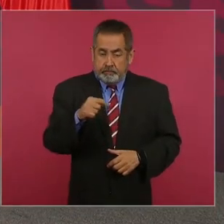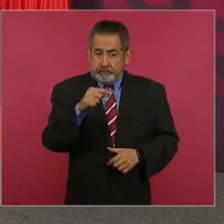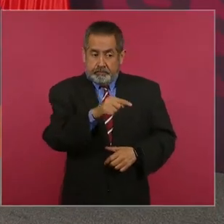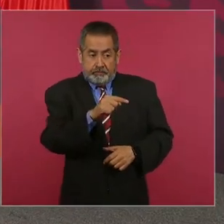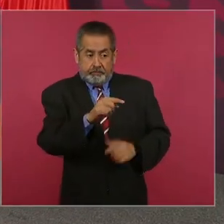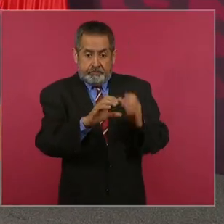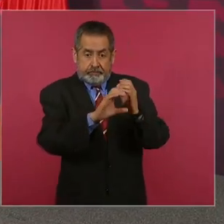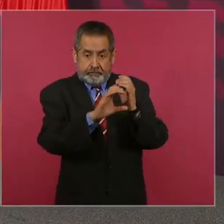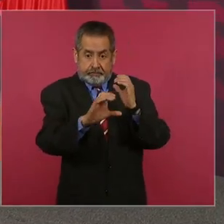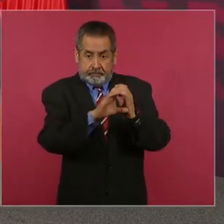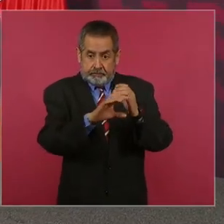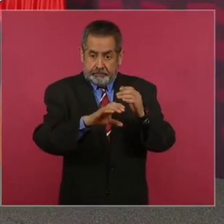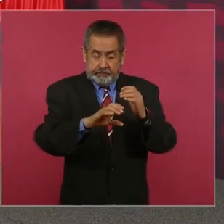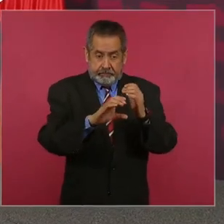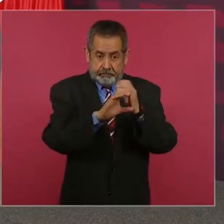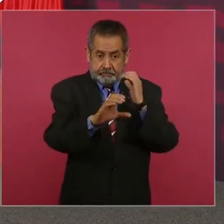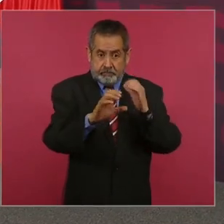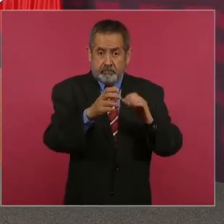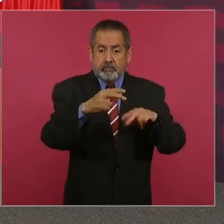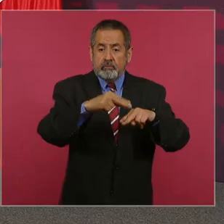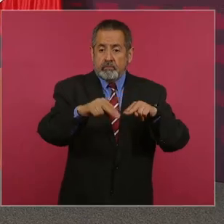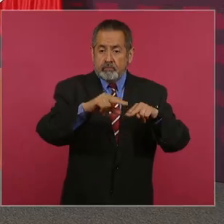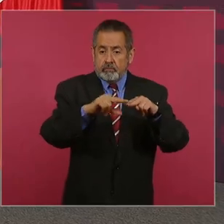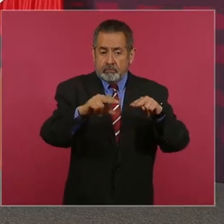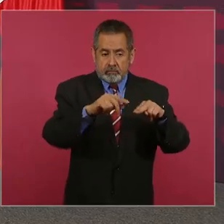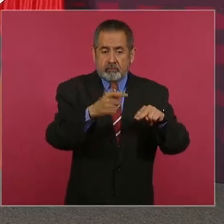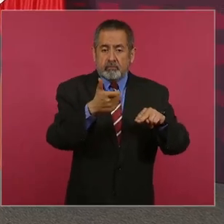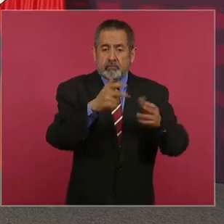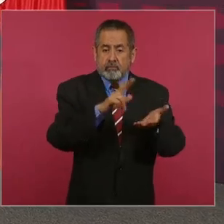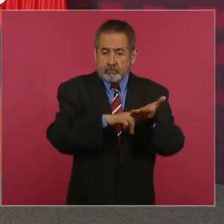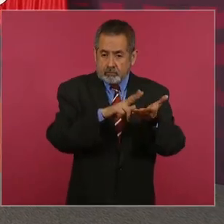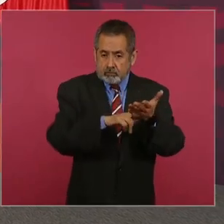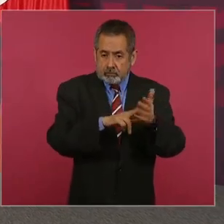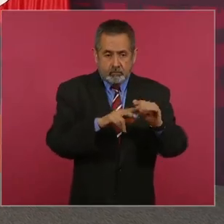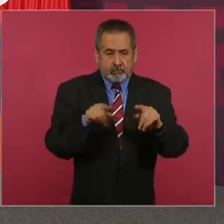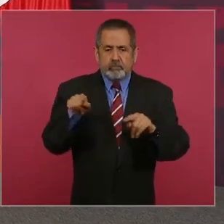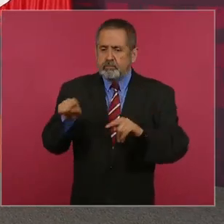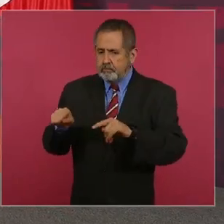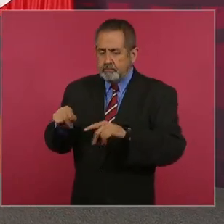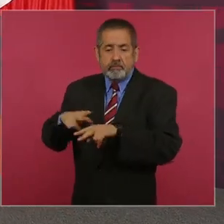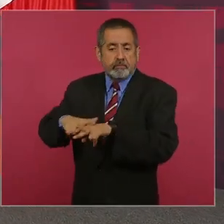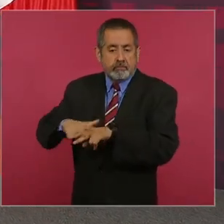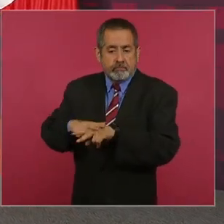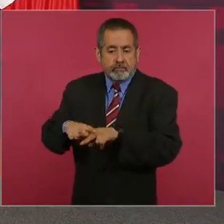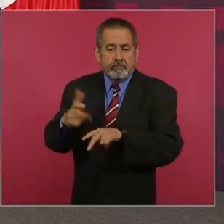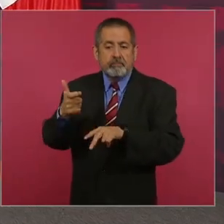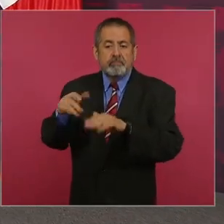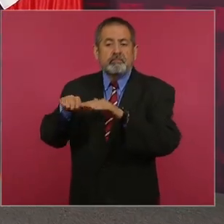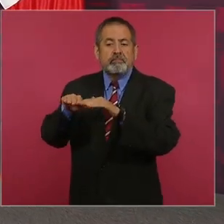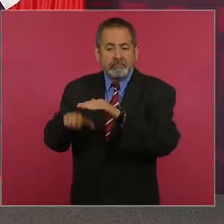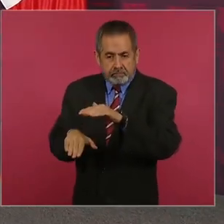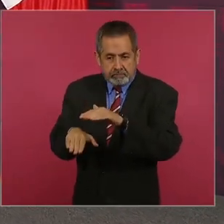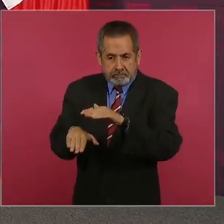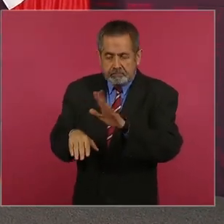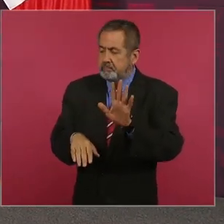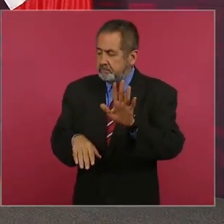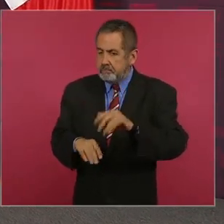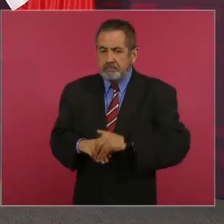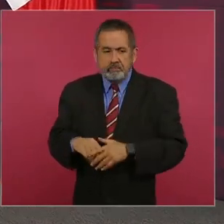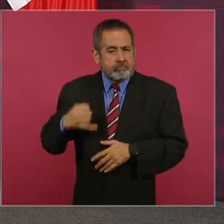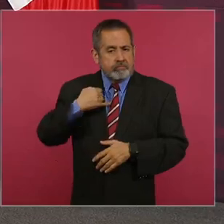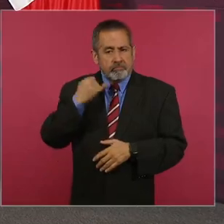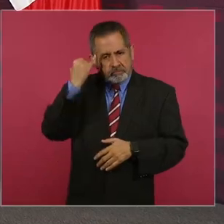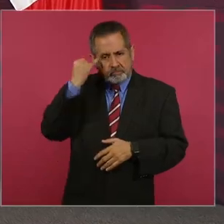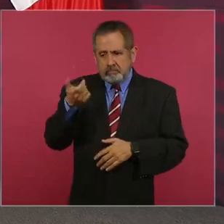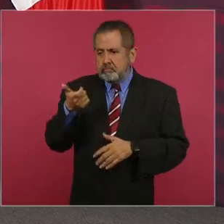transporte en autobús no sé exactamente pero un principio un criterio